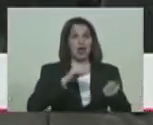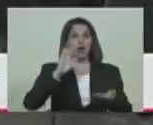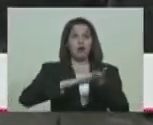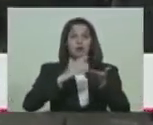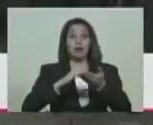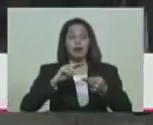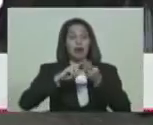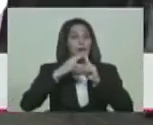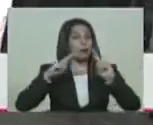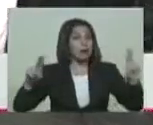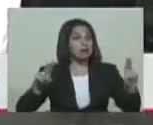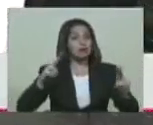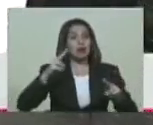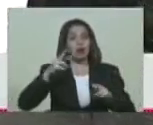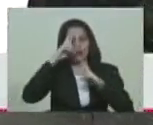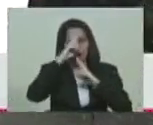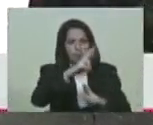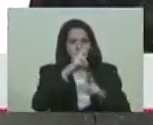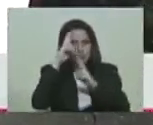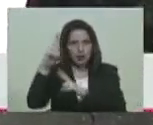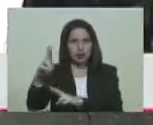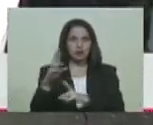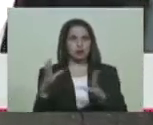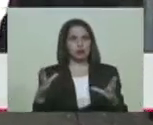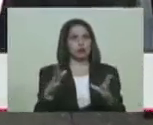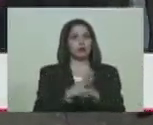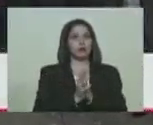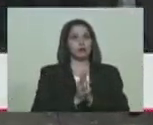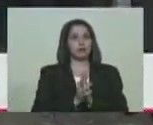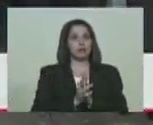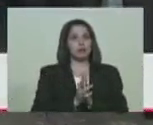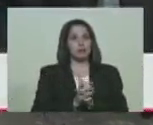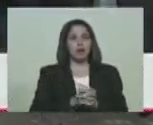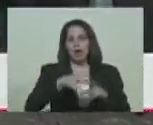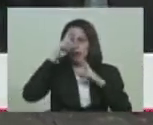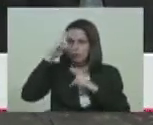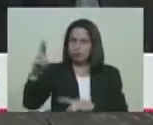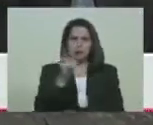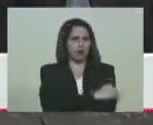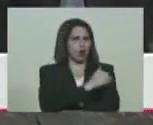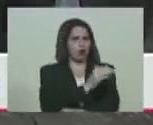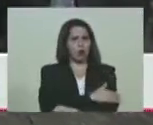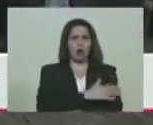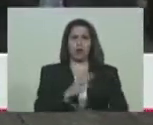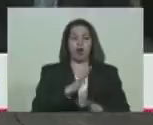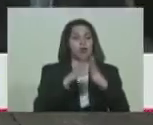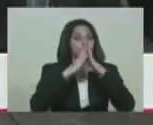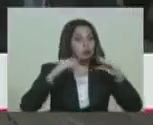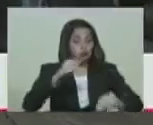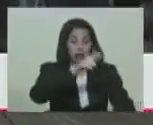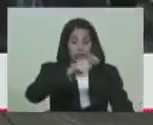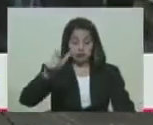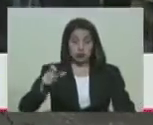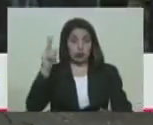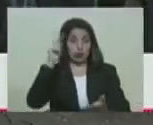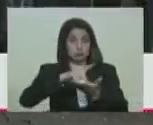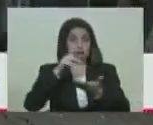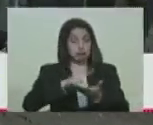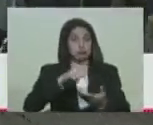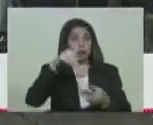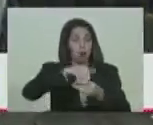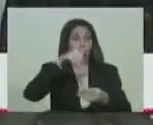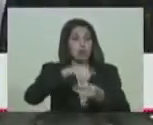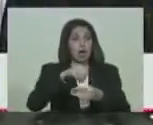respeto. En paz, con respeto al adversario. A todos los que votaron por los candidatos